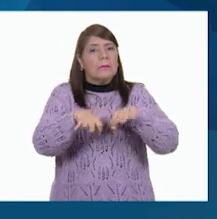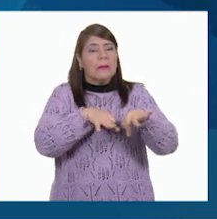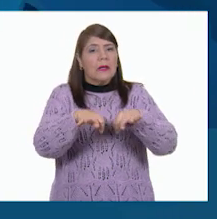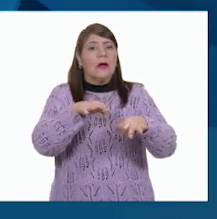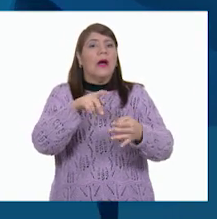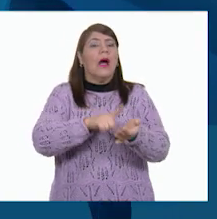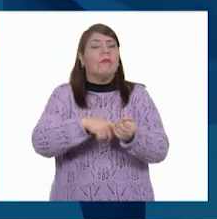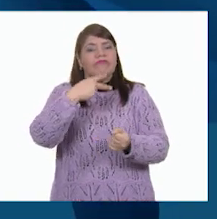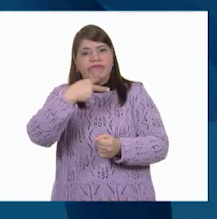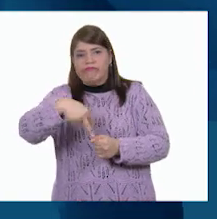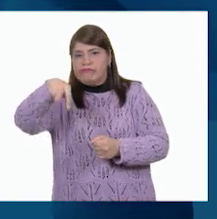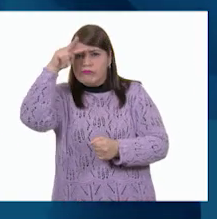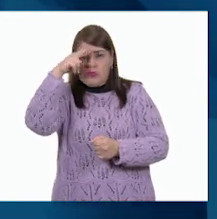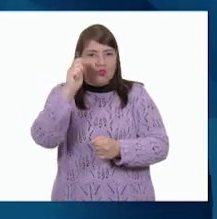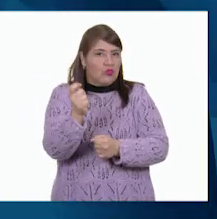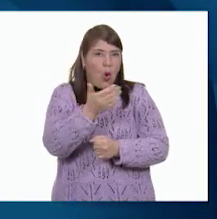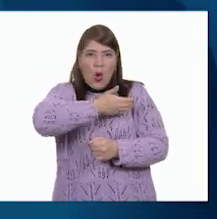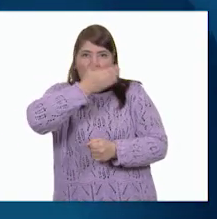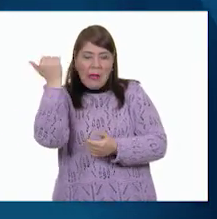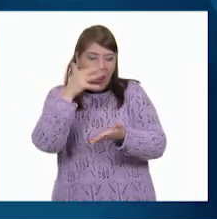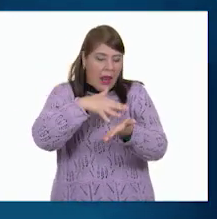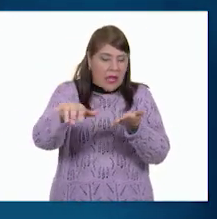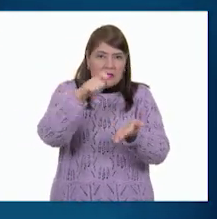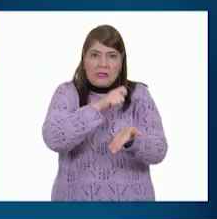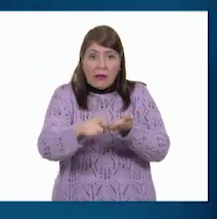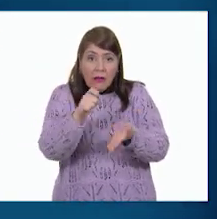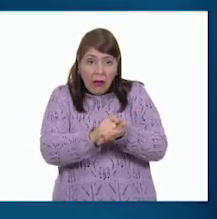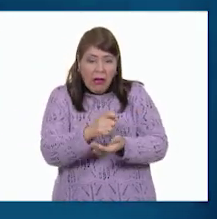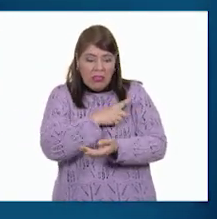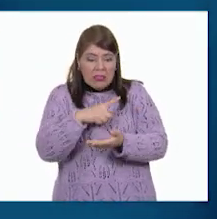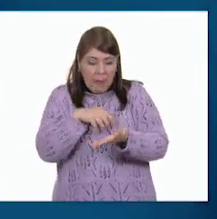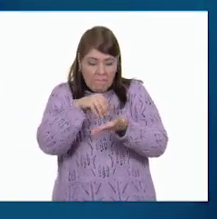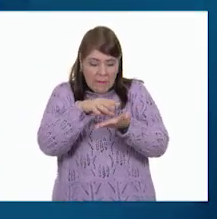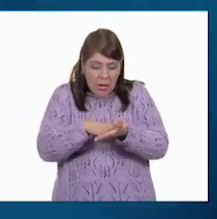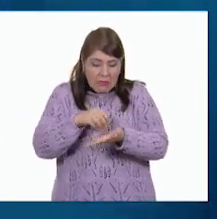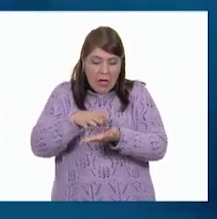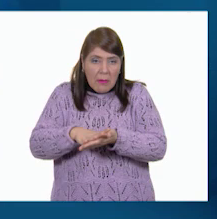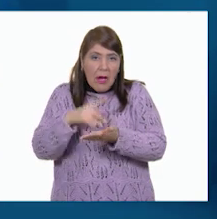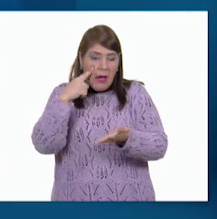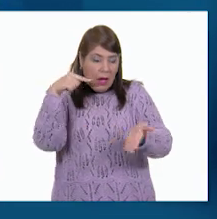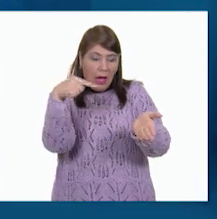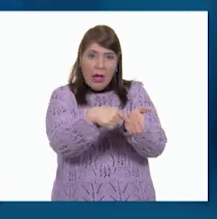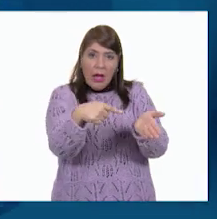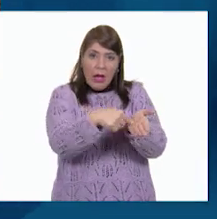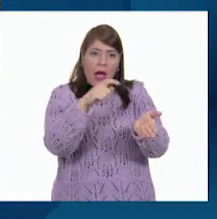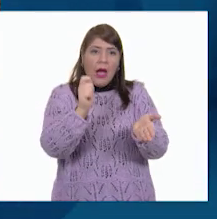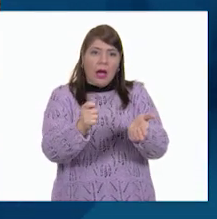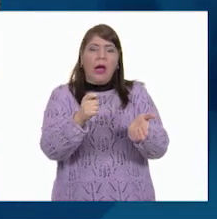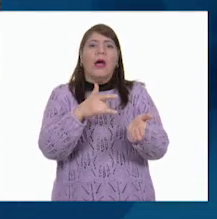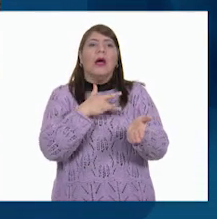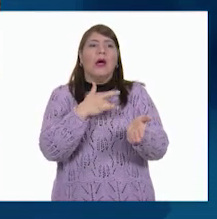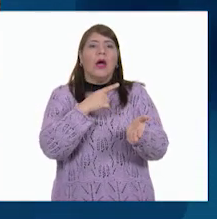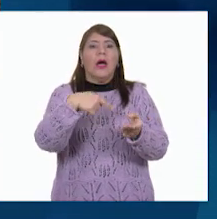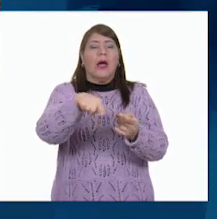eran analfabetas y su deuda se anotaba en una hoja, en un registro de las haciendas, y